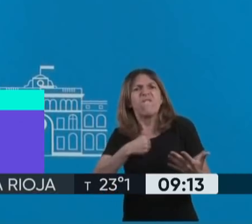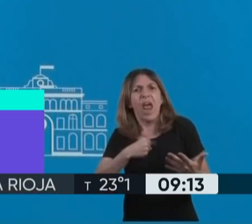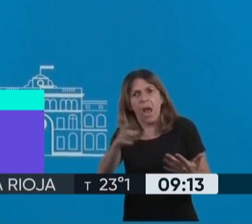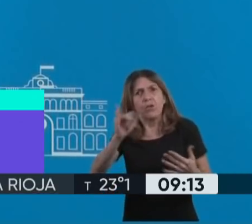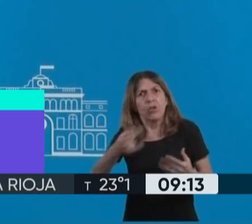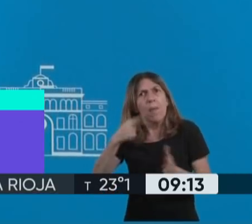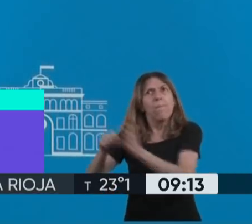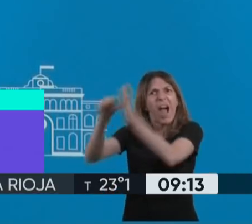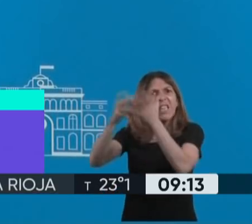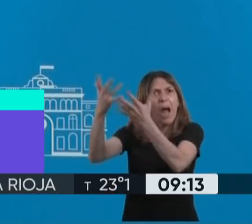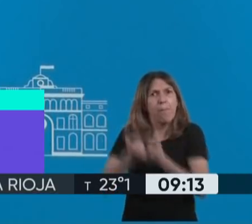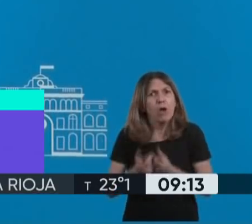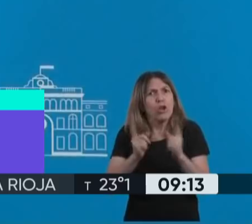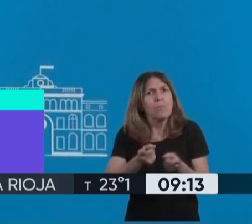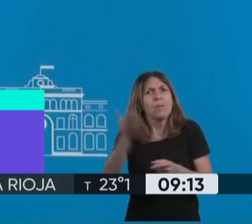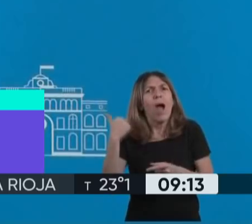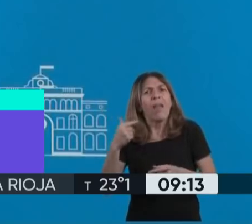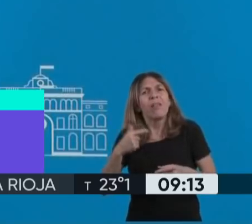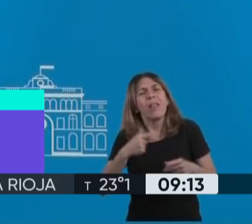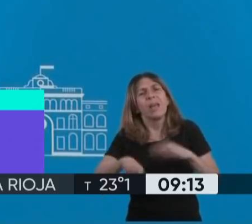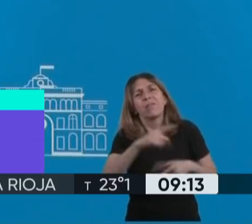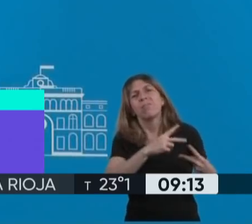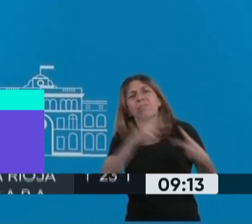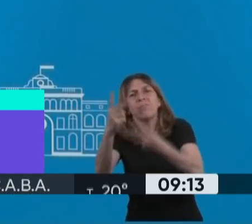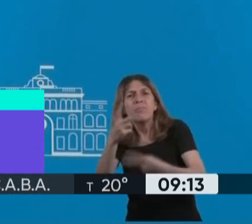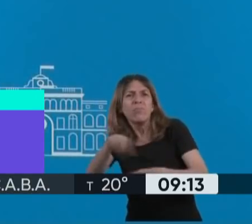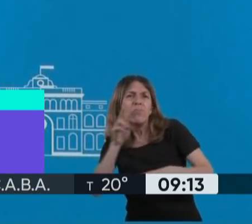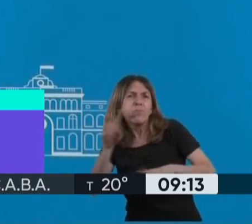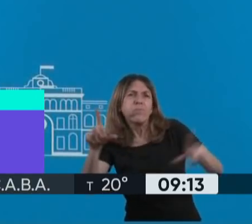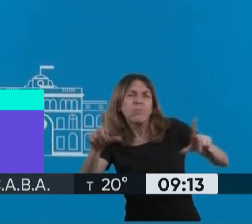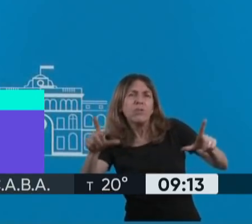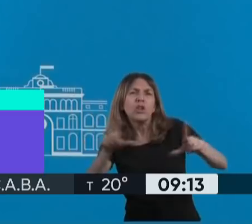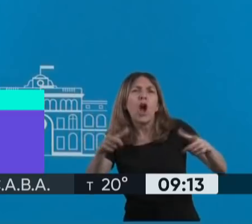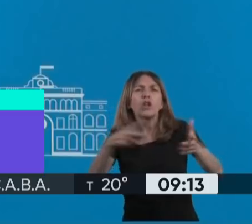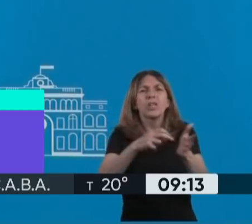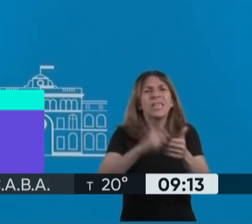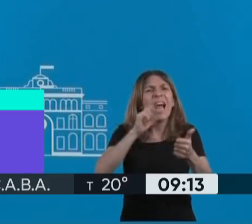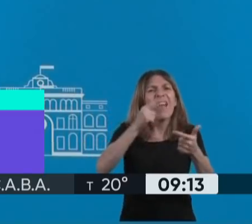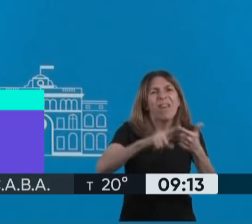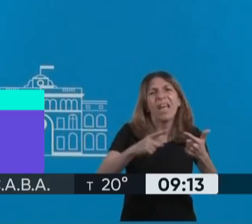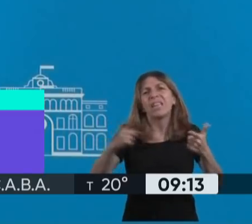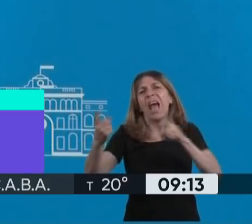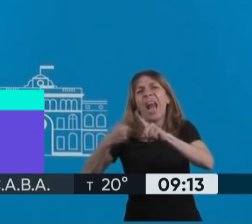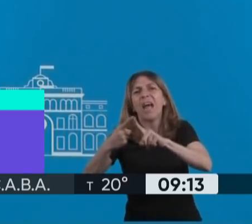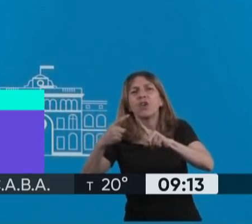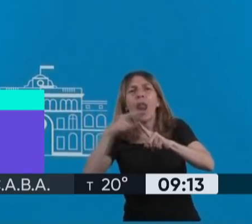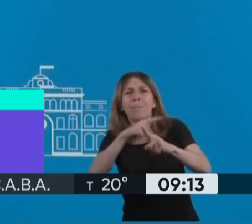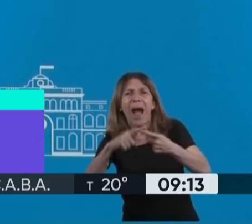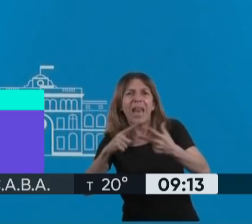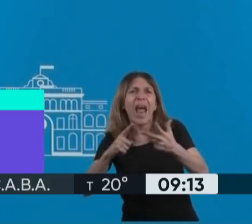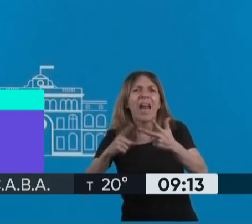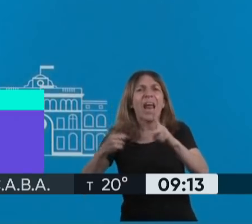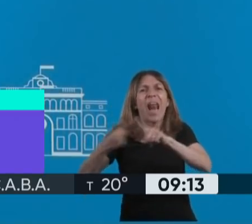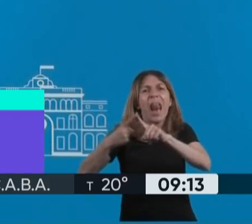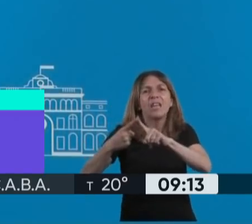del mundo, y lo hemos visto cuando concurrimos al G20, las conversaciones con Alemania, con Francia, con España, con muchos países que sostienen, porque